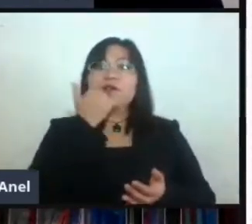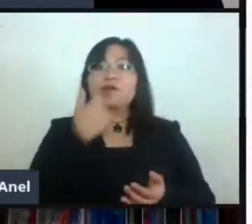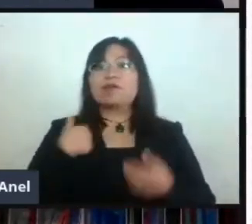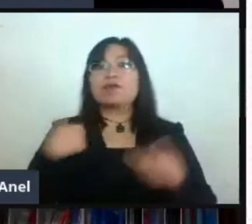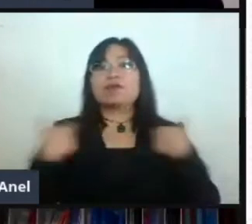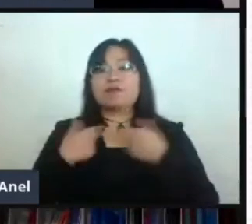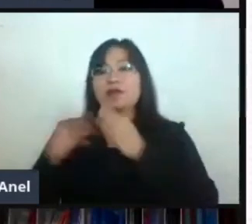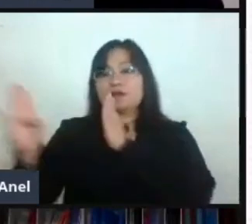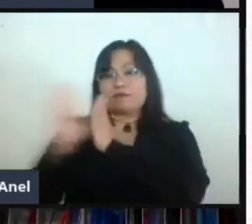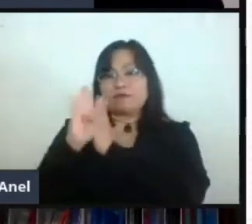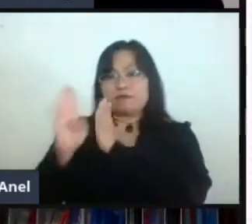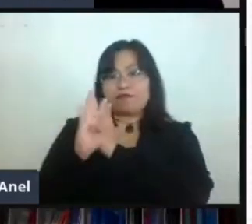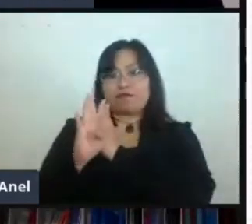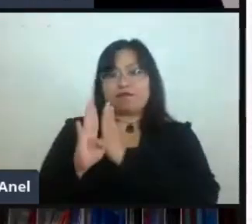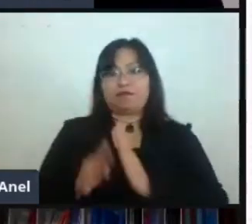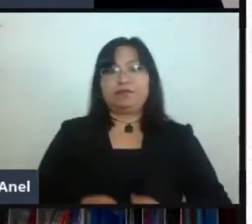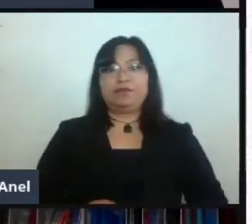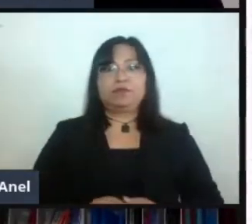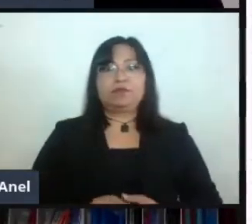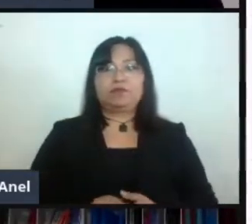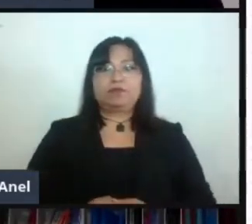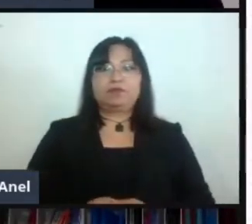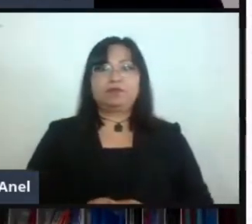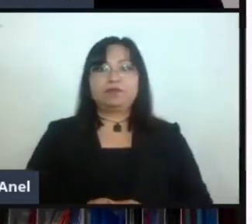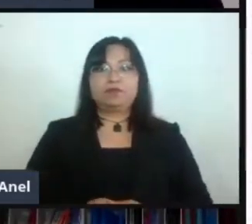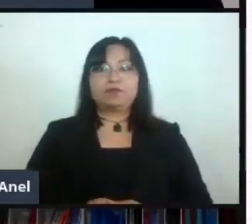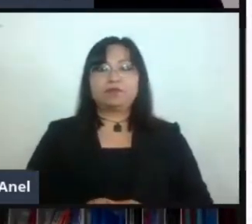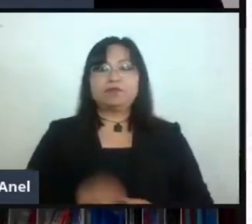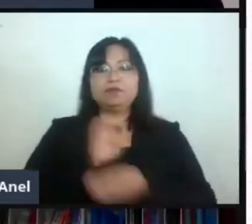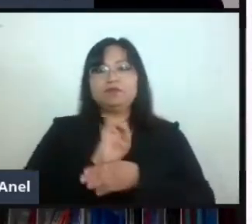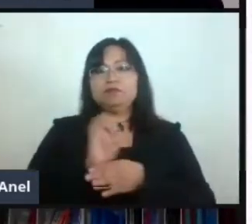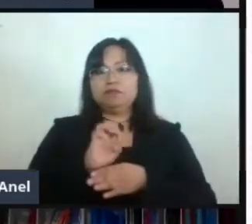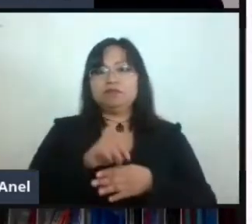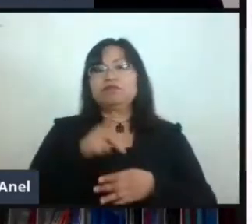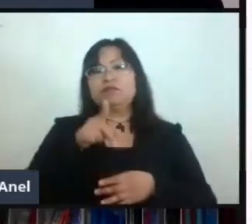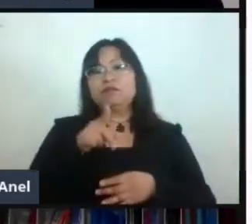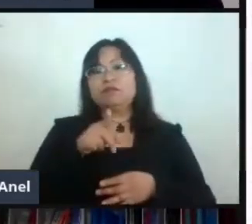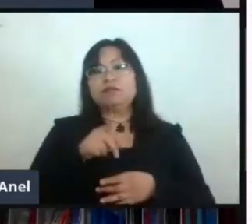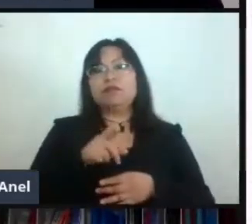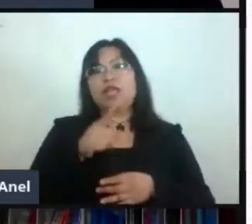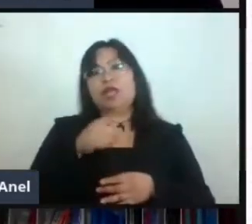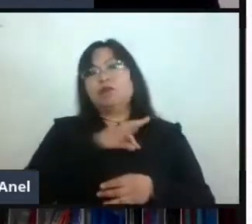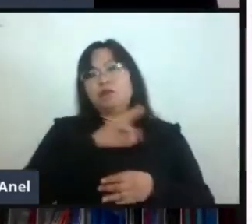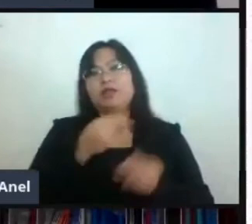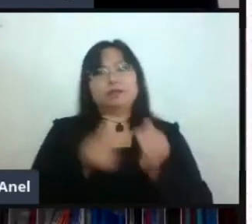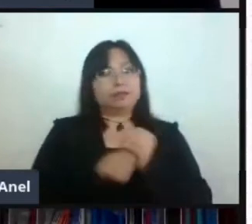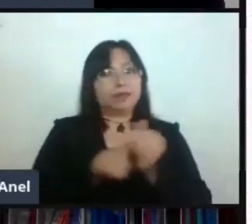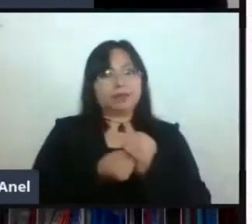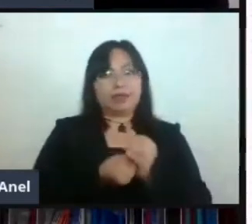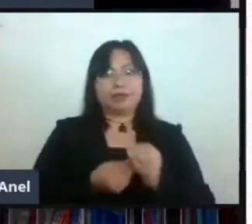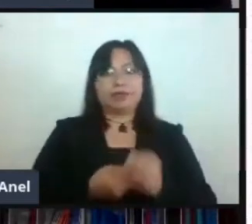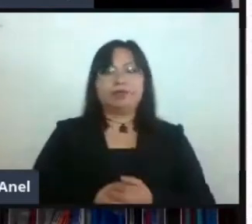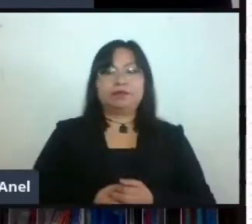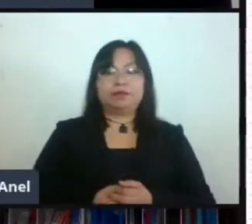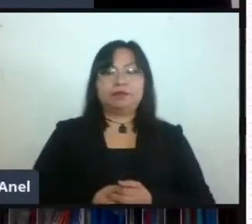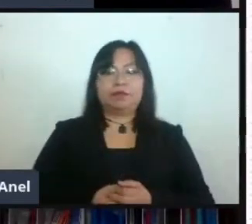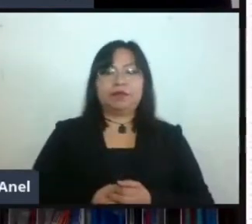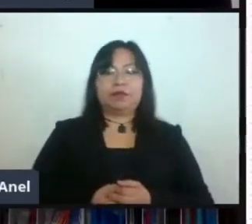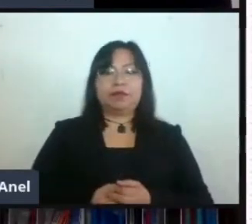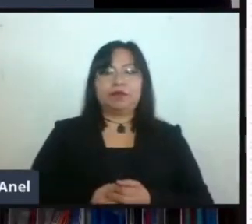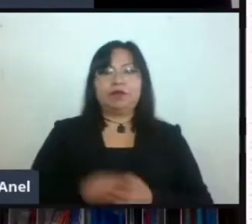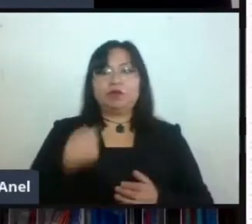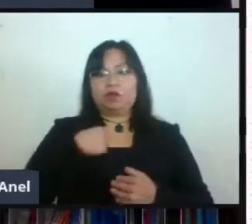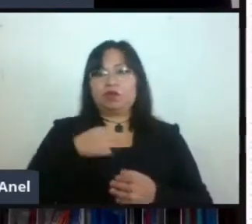le asigno una evaluación, se publica, pero solamente se publica para el alumno. Puedo o no asignarle